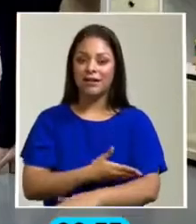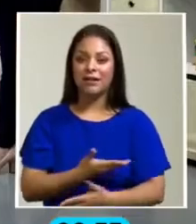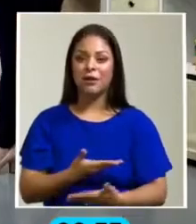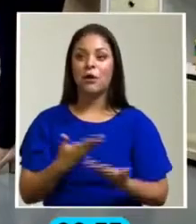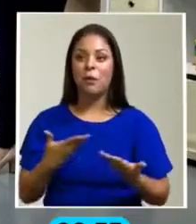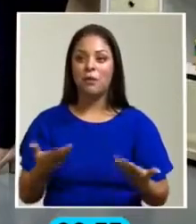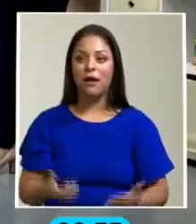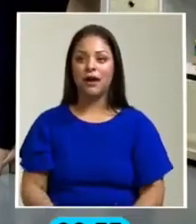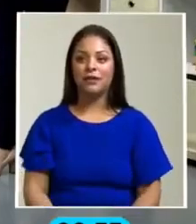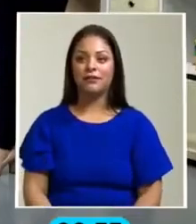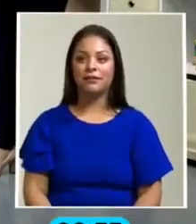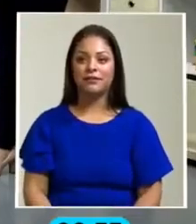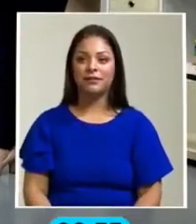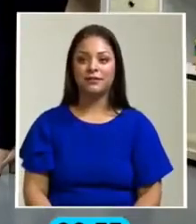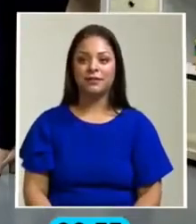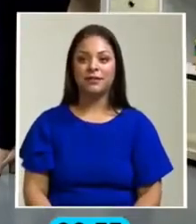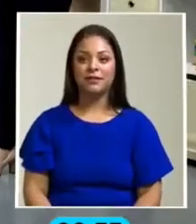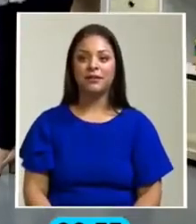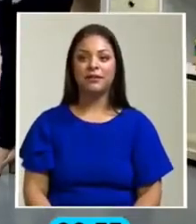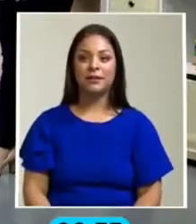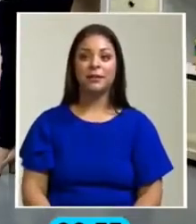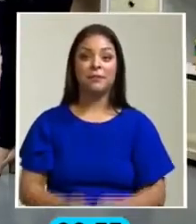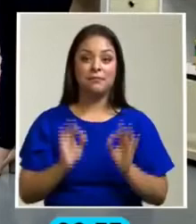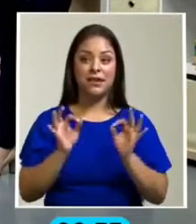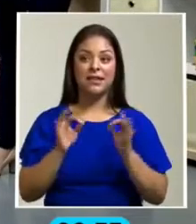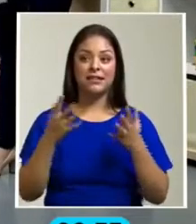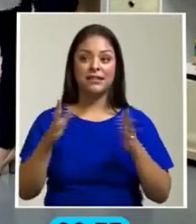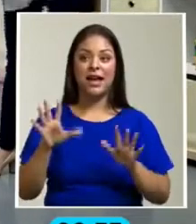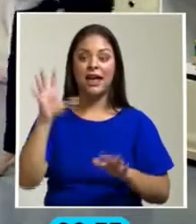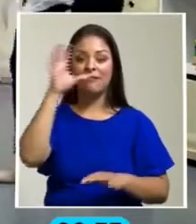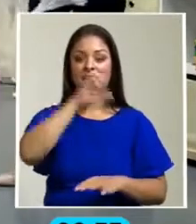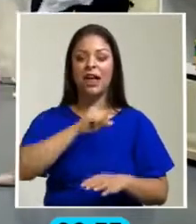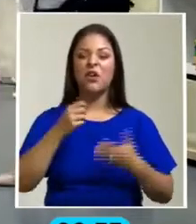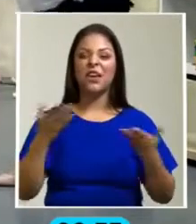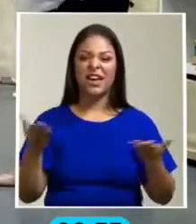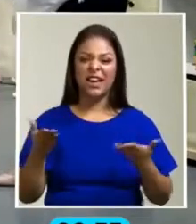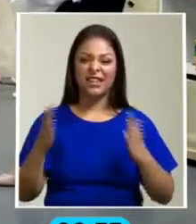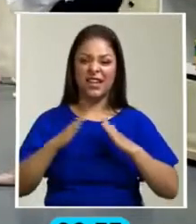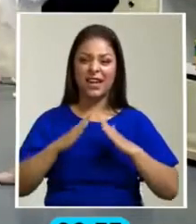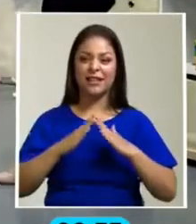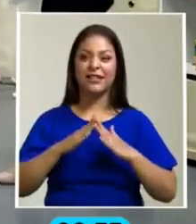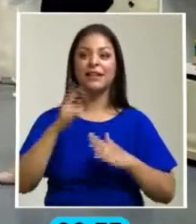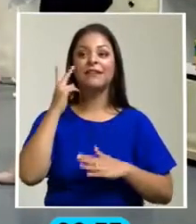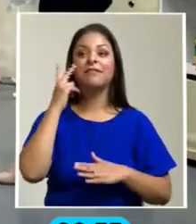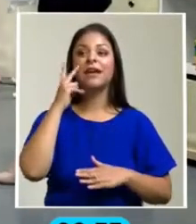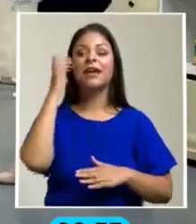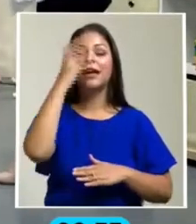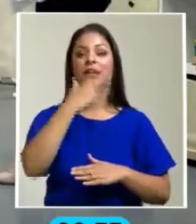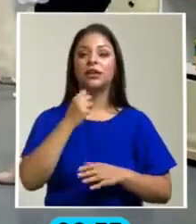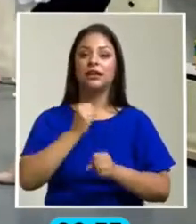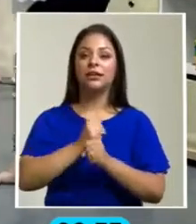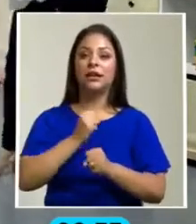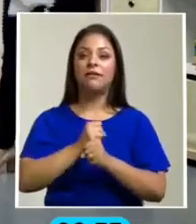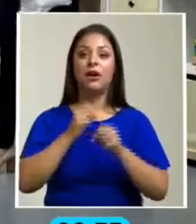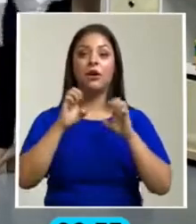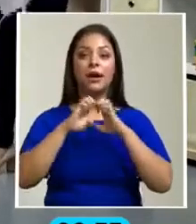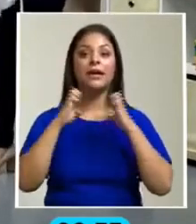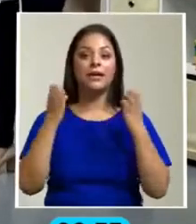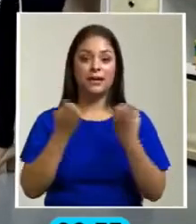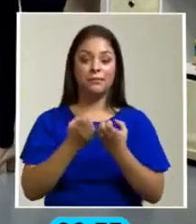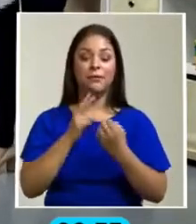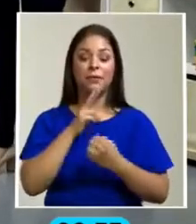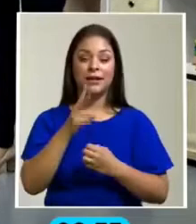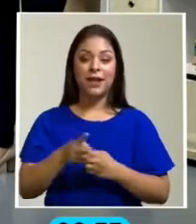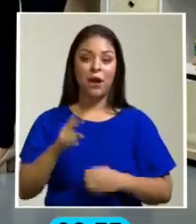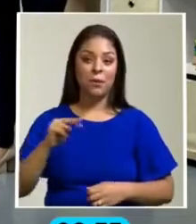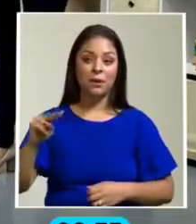¿Cómo va Ángel? ¿Cómo va Ángel? Bien. Ya adivinaron ustedes en casa. Y vean lo bonito de cuando tenemos un trabajo en equipo, ¿verdad, compañeras? Y allá en casa,